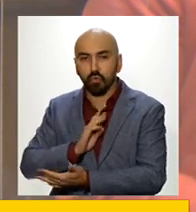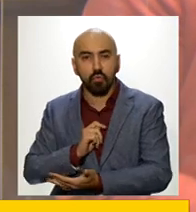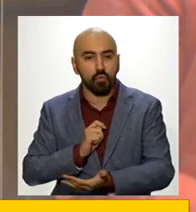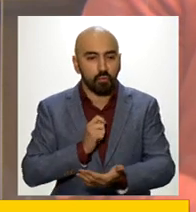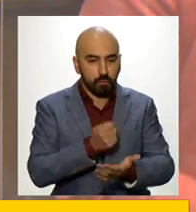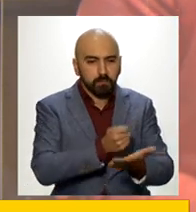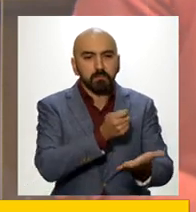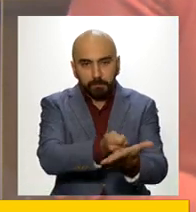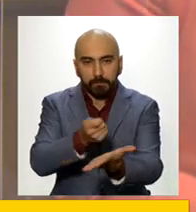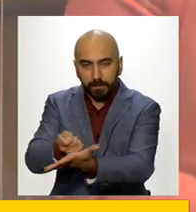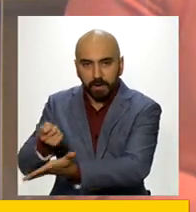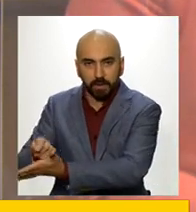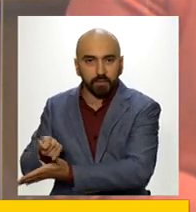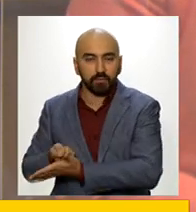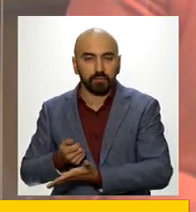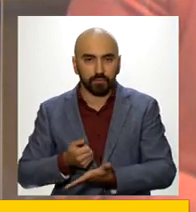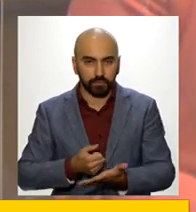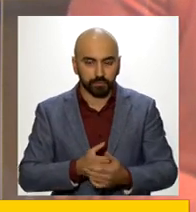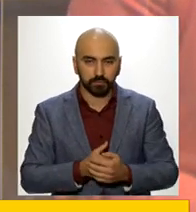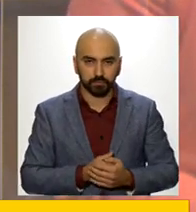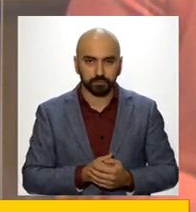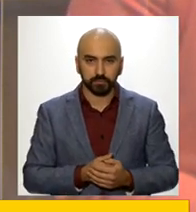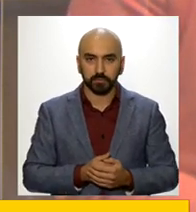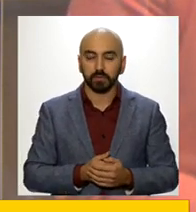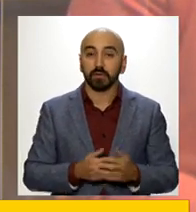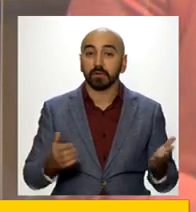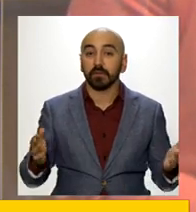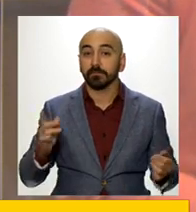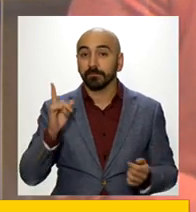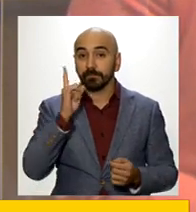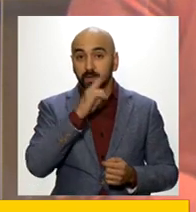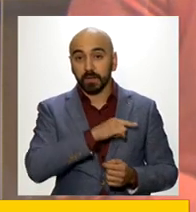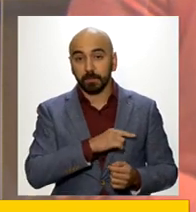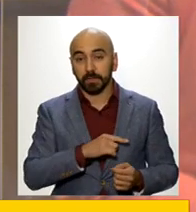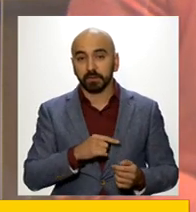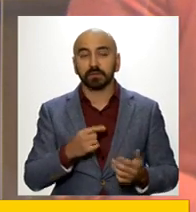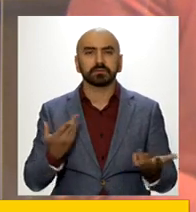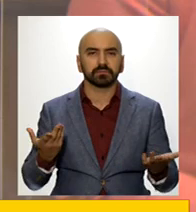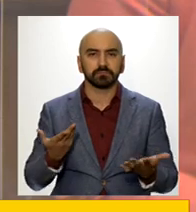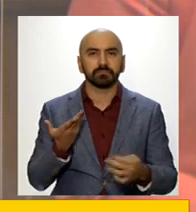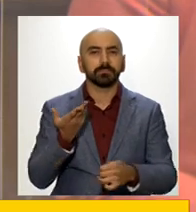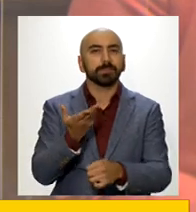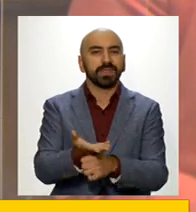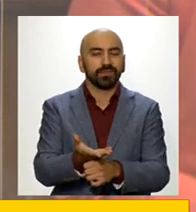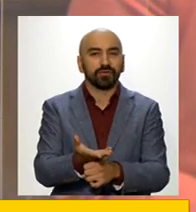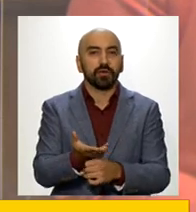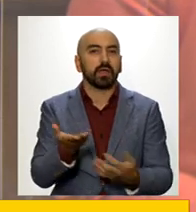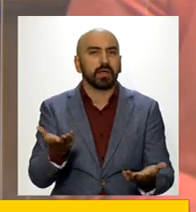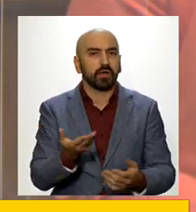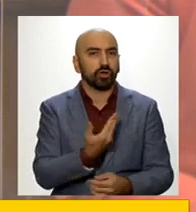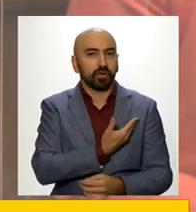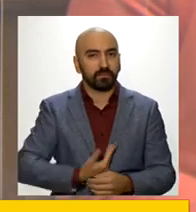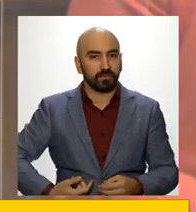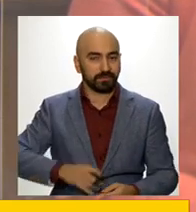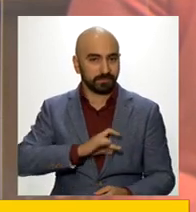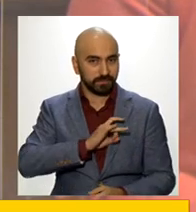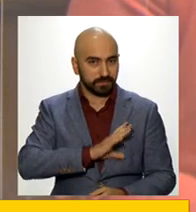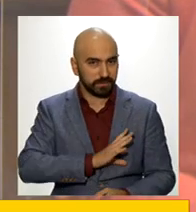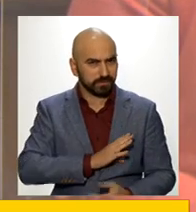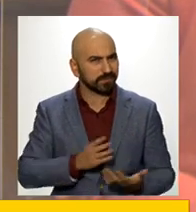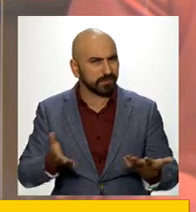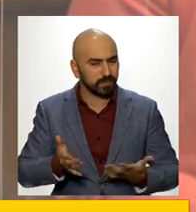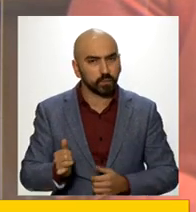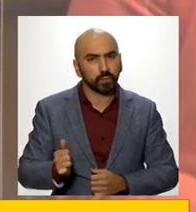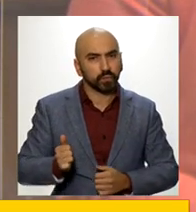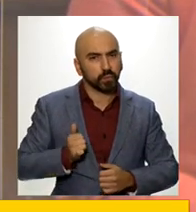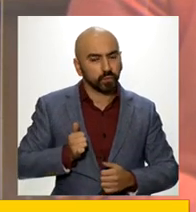Corte Interamericana de Derechos Humanos. Finalmente, pido al Gobierno de Chile que se cumpla